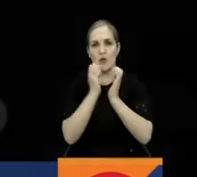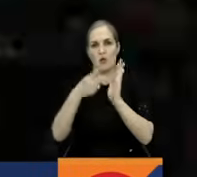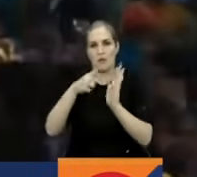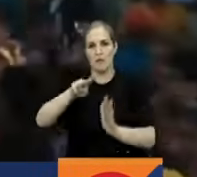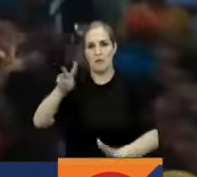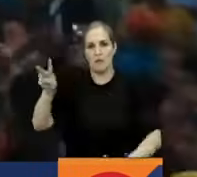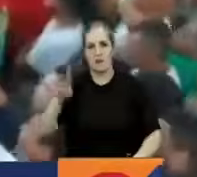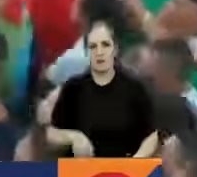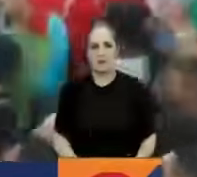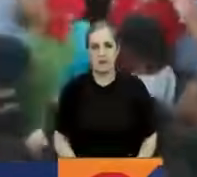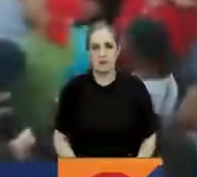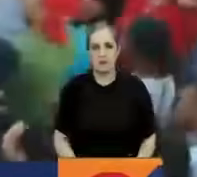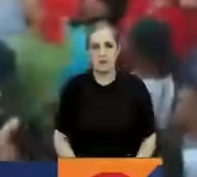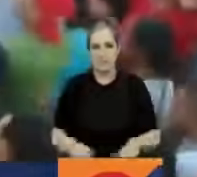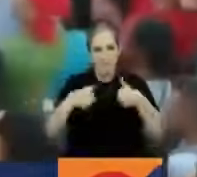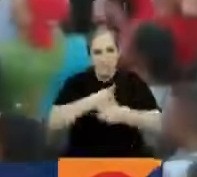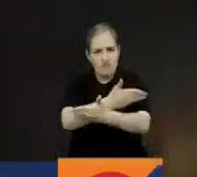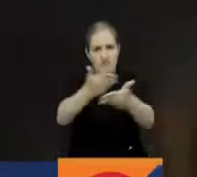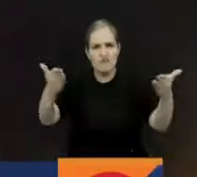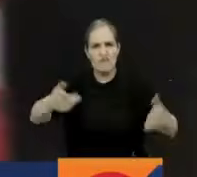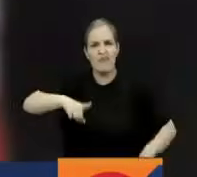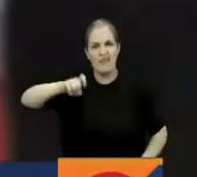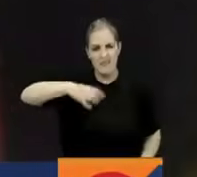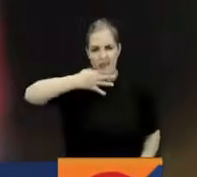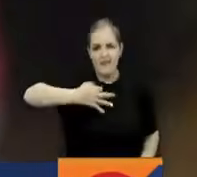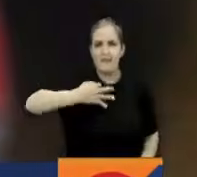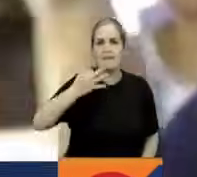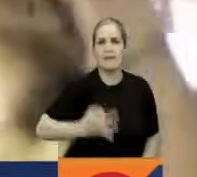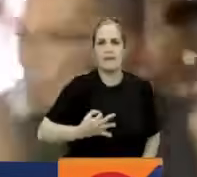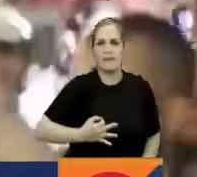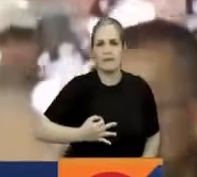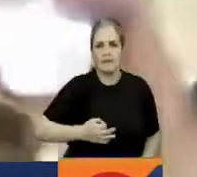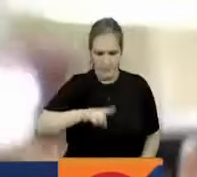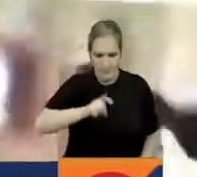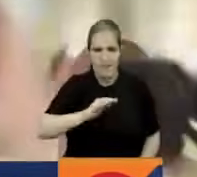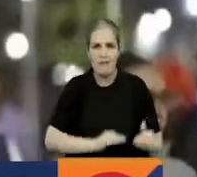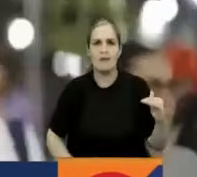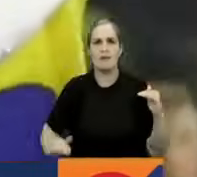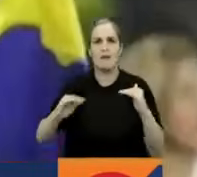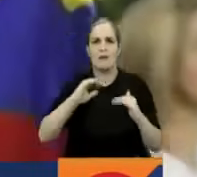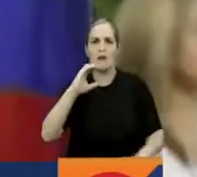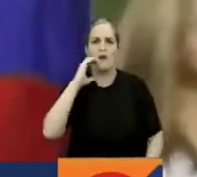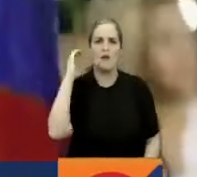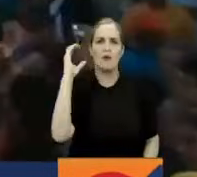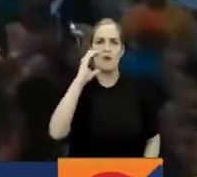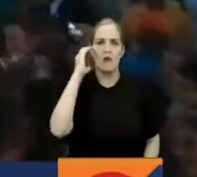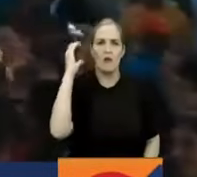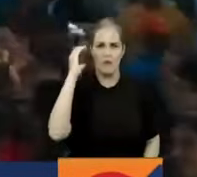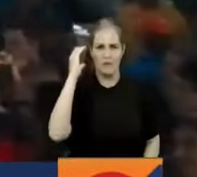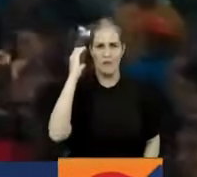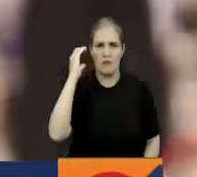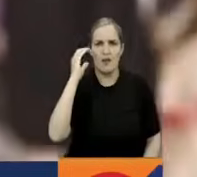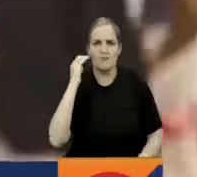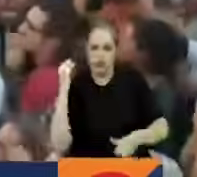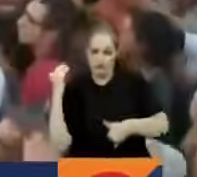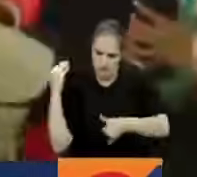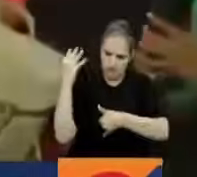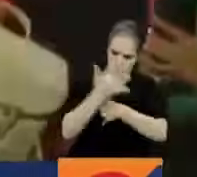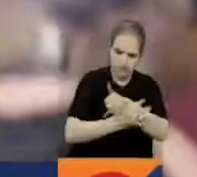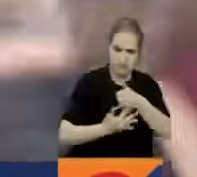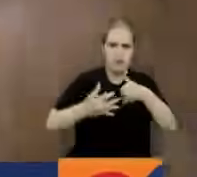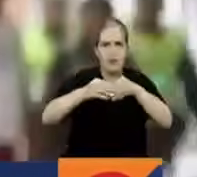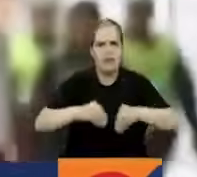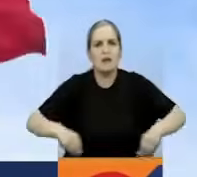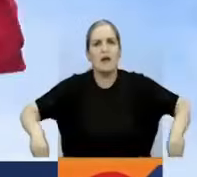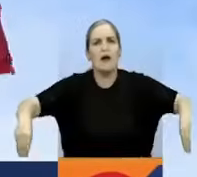Que todo se hable con la verdad y la equidad para nuestro país, para nuestro territorio.